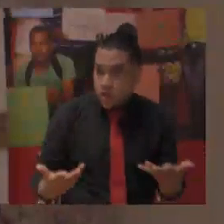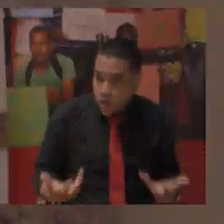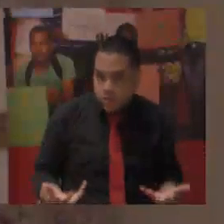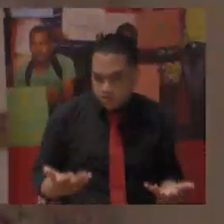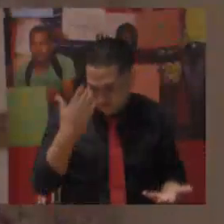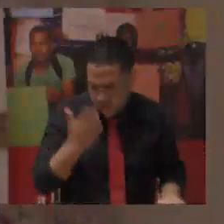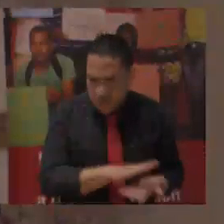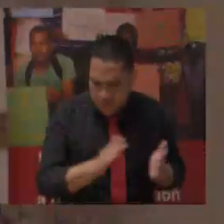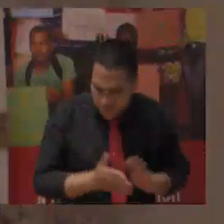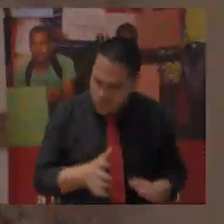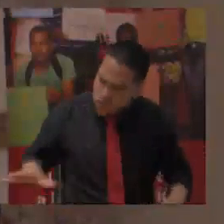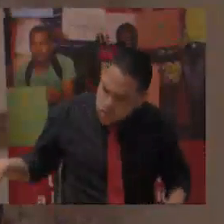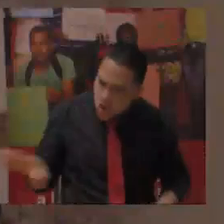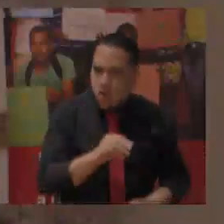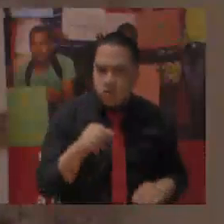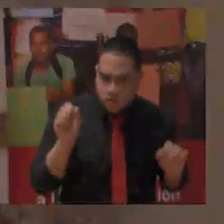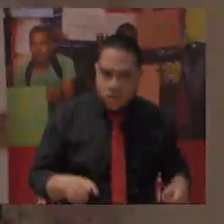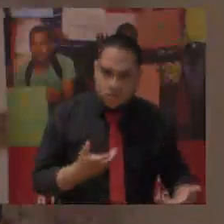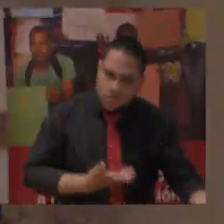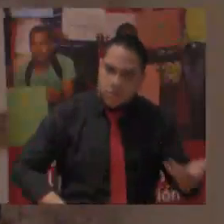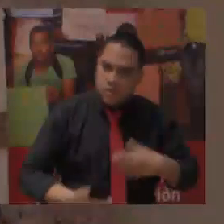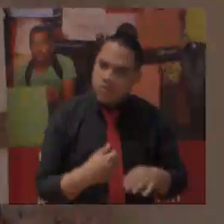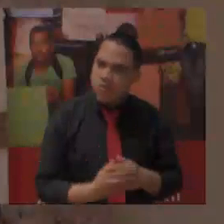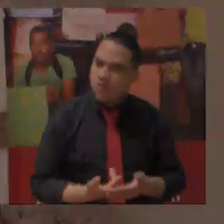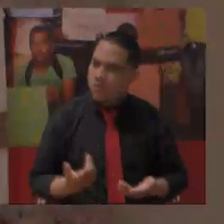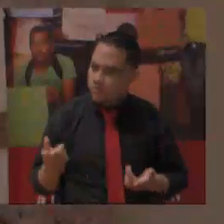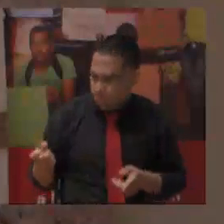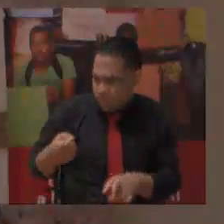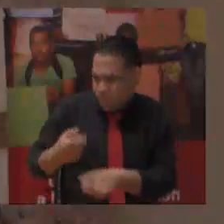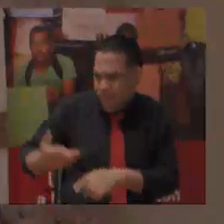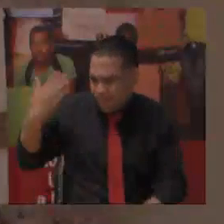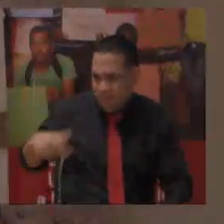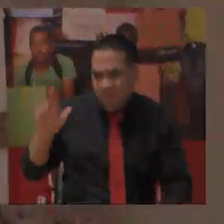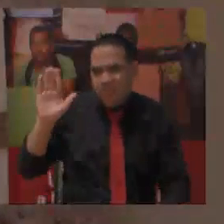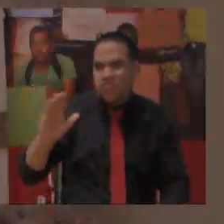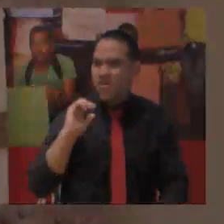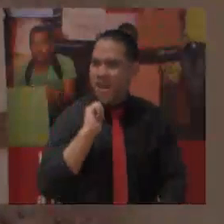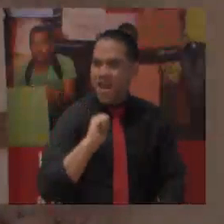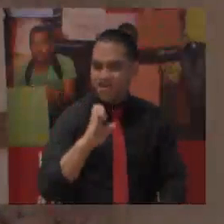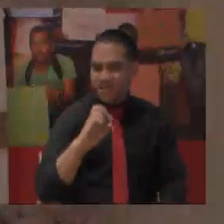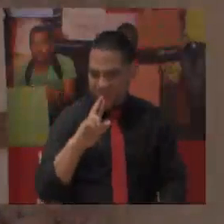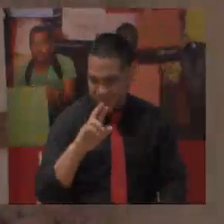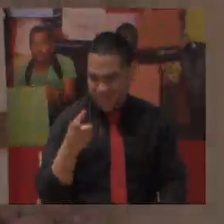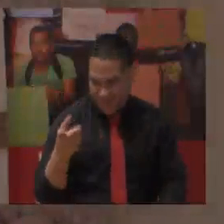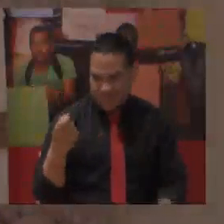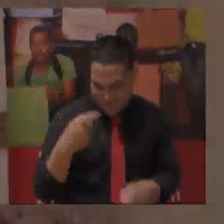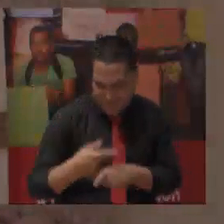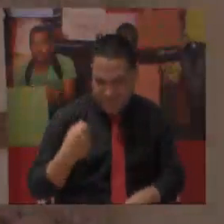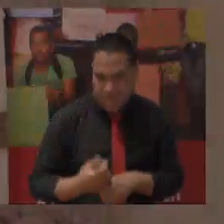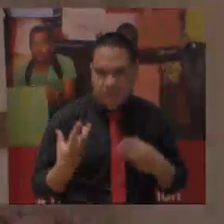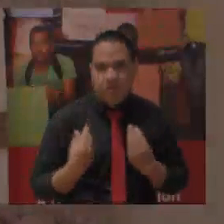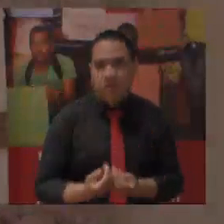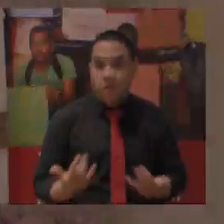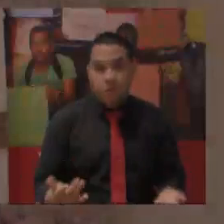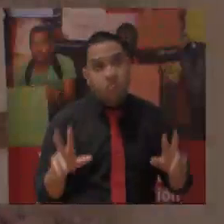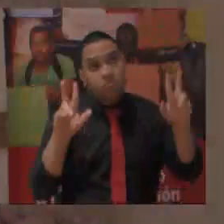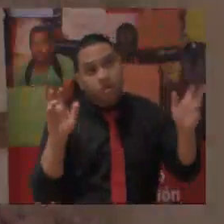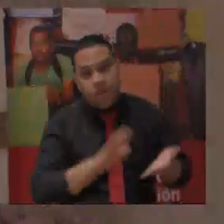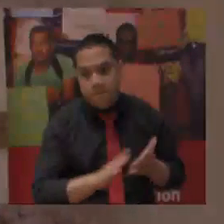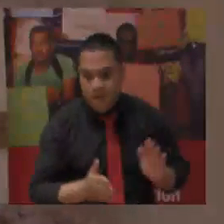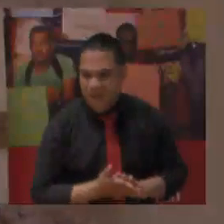que construir entre todos, vos que hiciste parte del equipo del ACR y que hoy le aportás a la construcción de paz desde Valle en